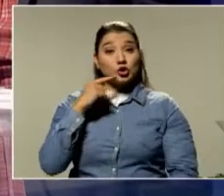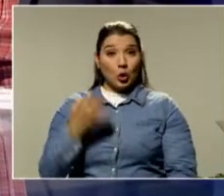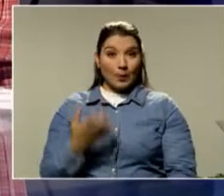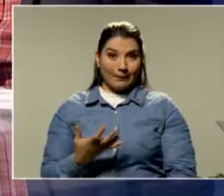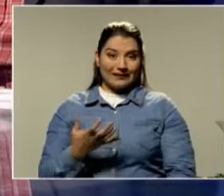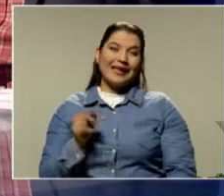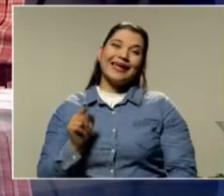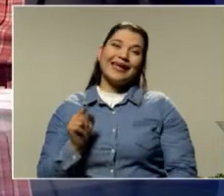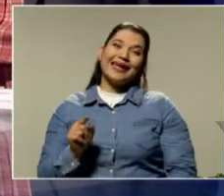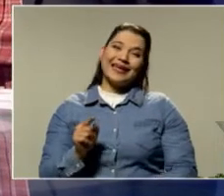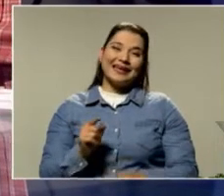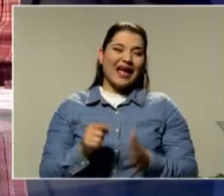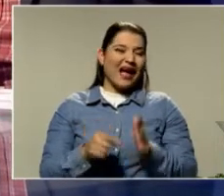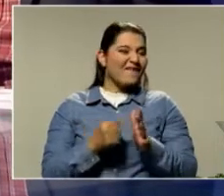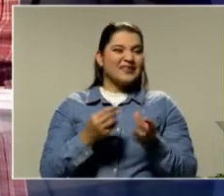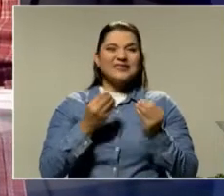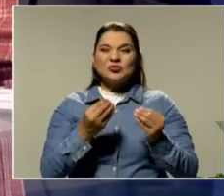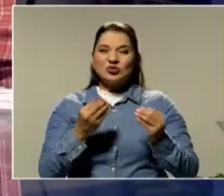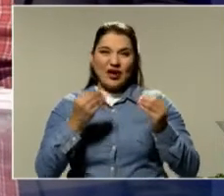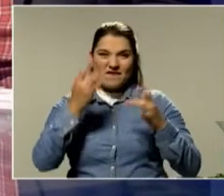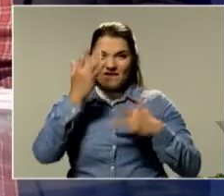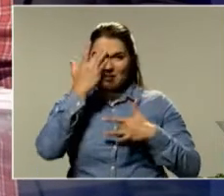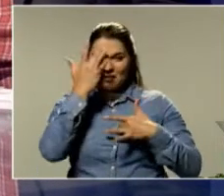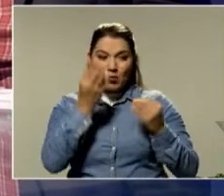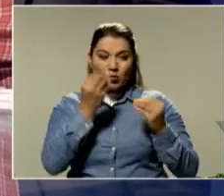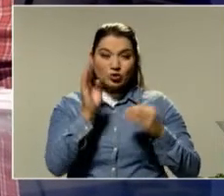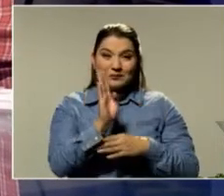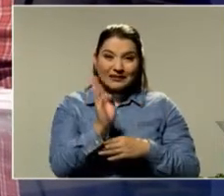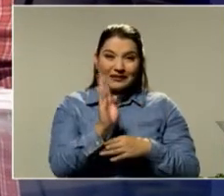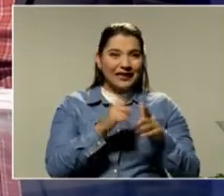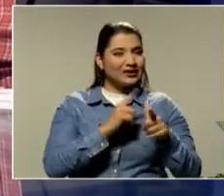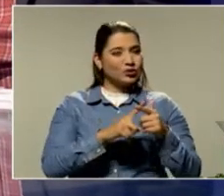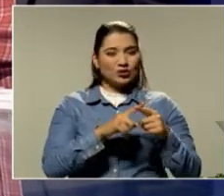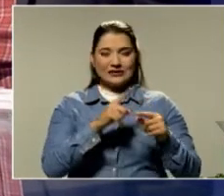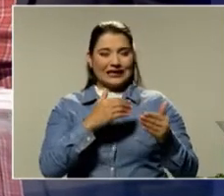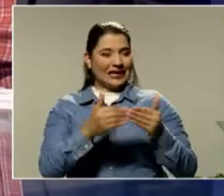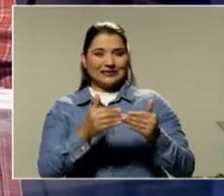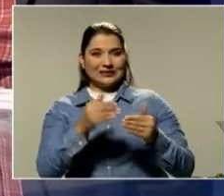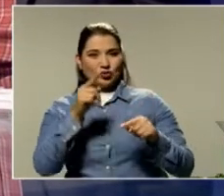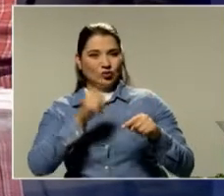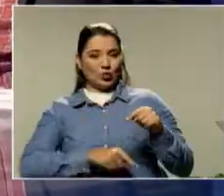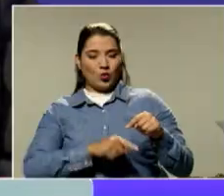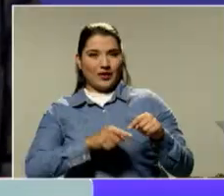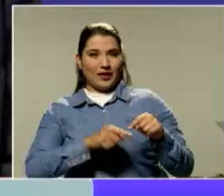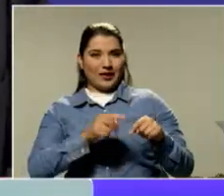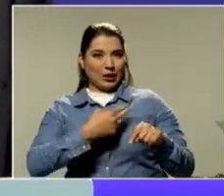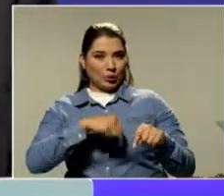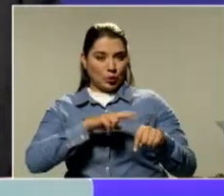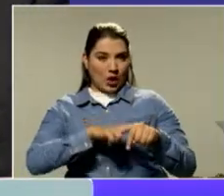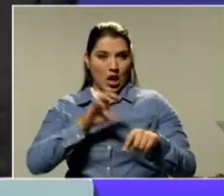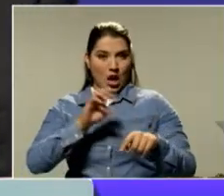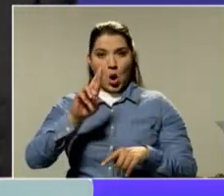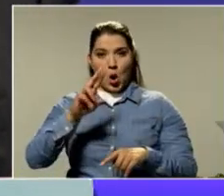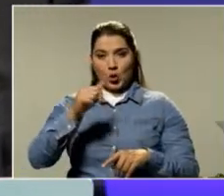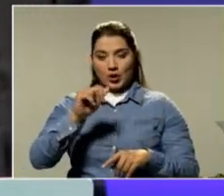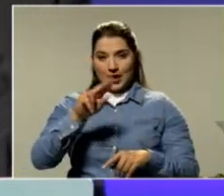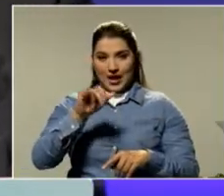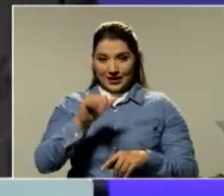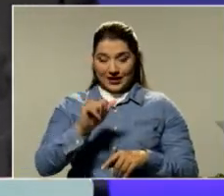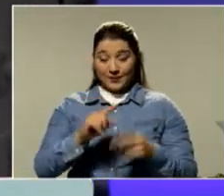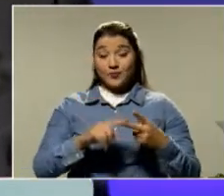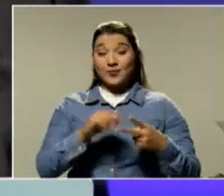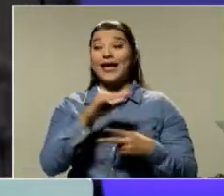Tiende a tener mucha plaga, mucha enfermedad. Y hay otros que la parte orgánica y la limitante no es